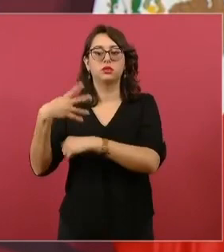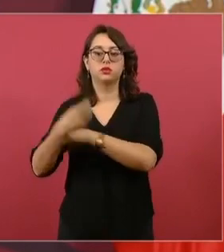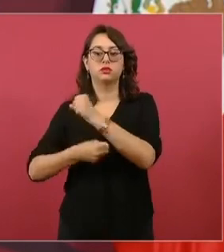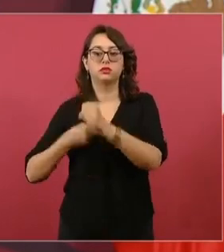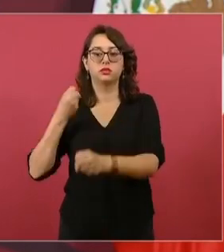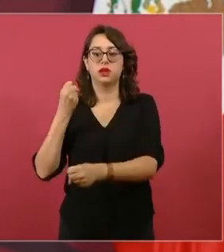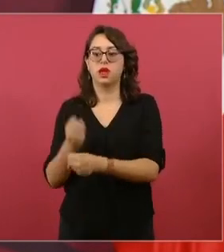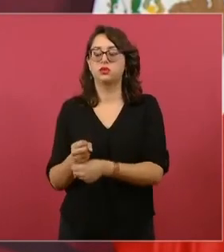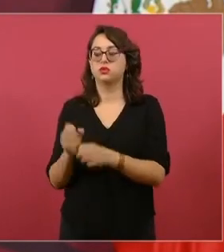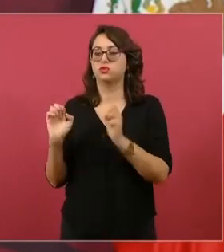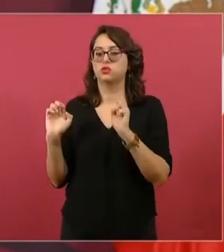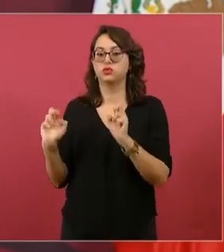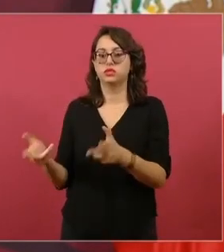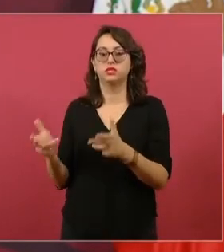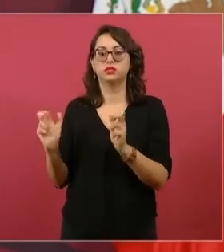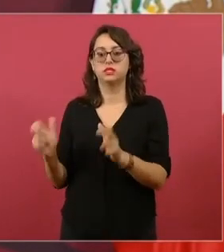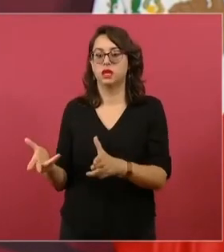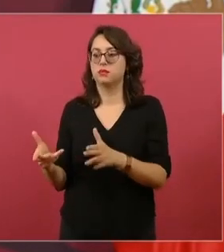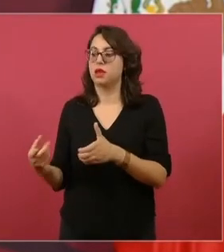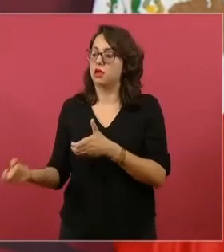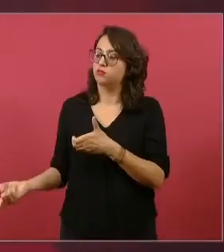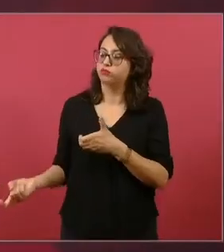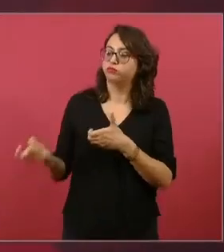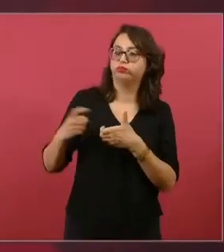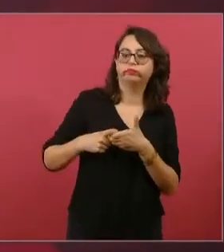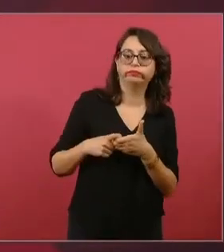territorio de Chiapas a México,